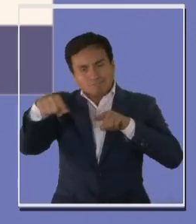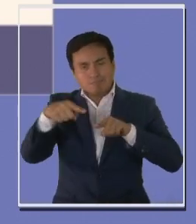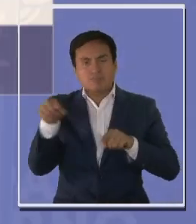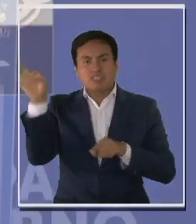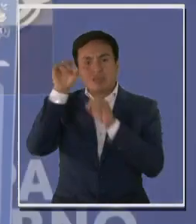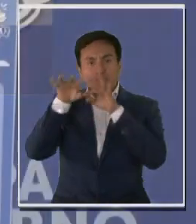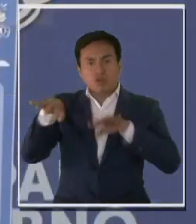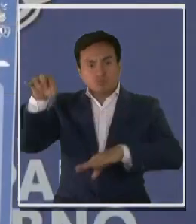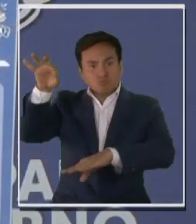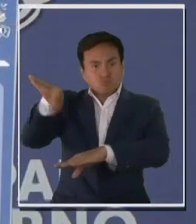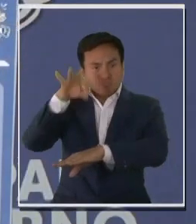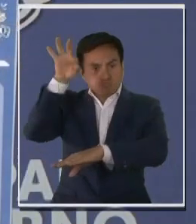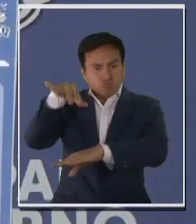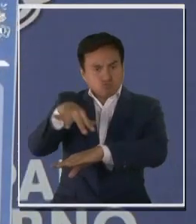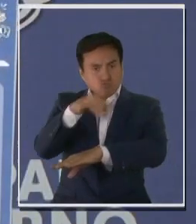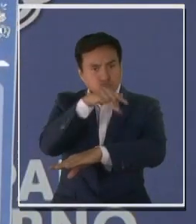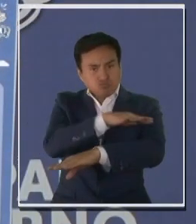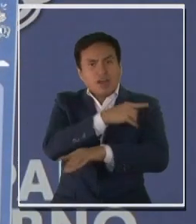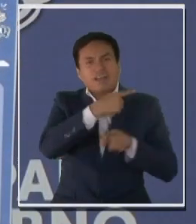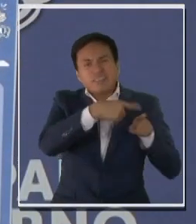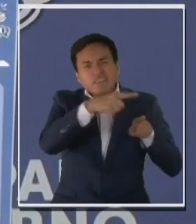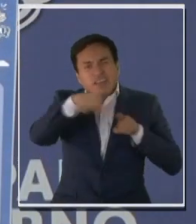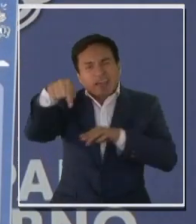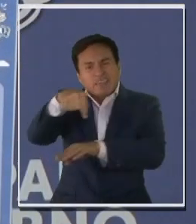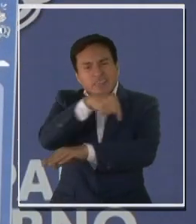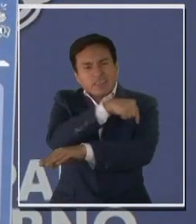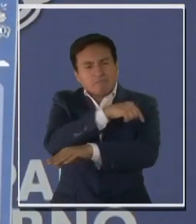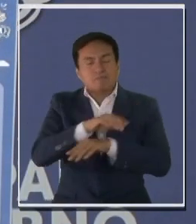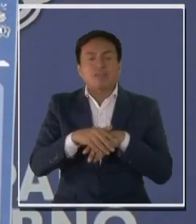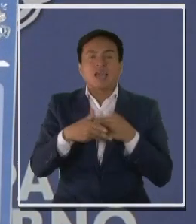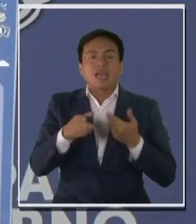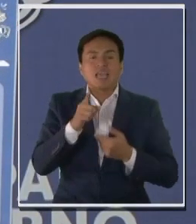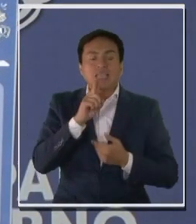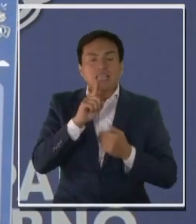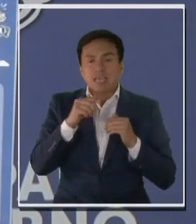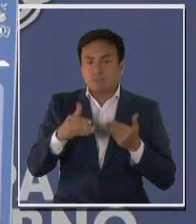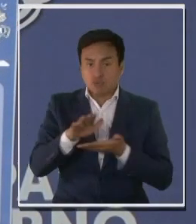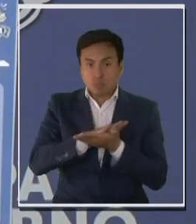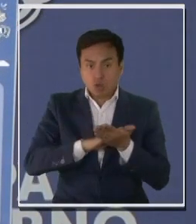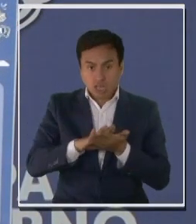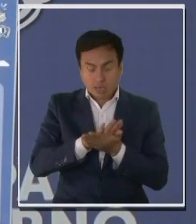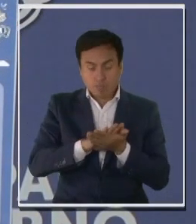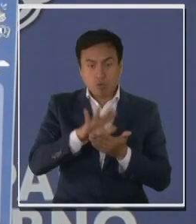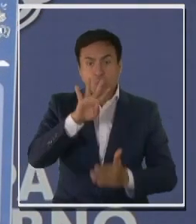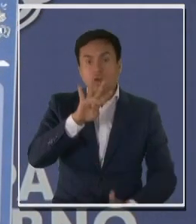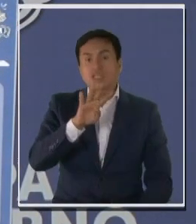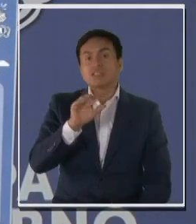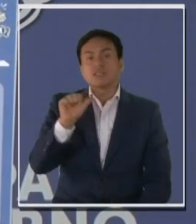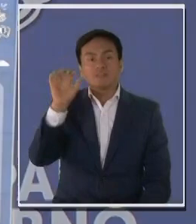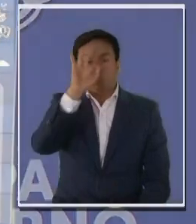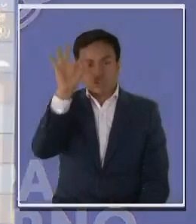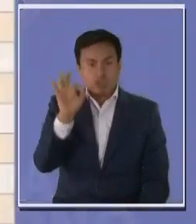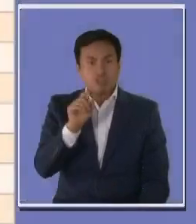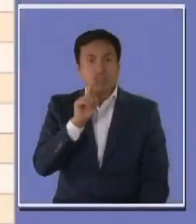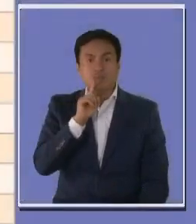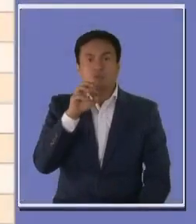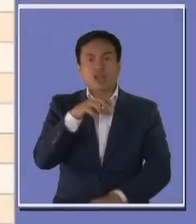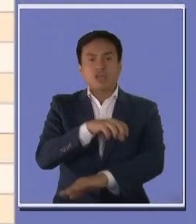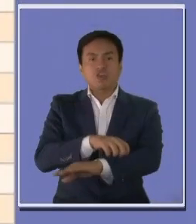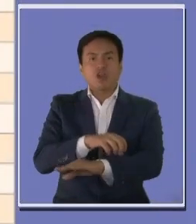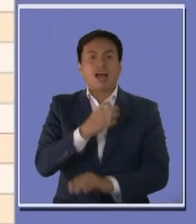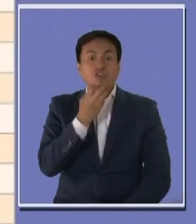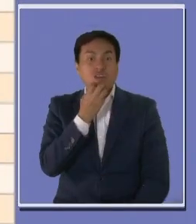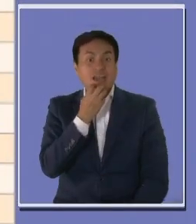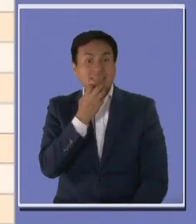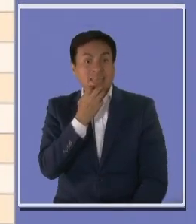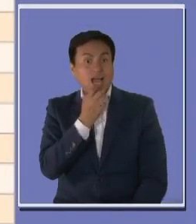viral a nivel regional es diferente con lo que tenemos por ejemplo un 46% en la región de